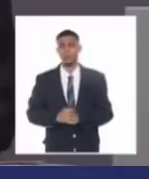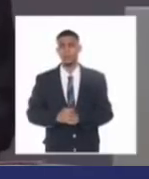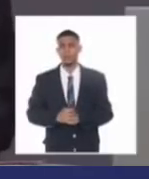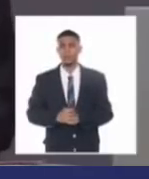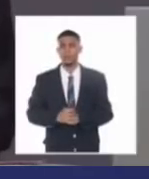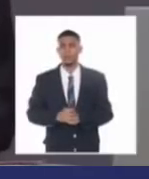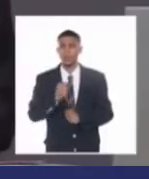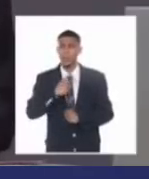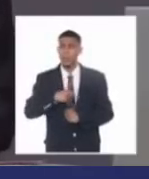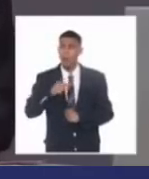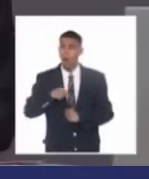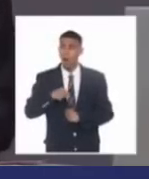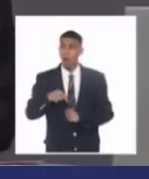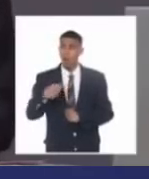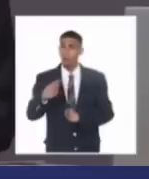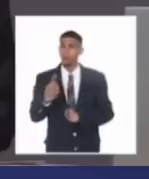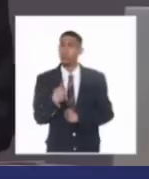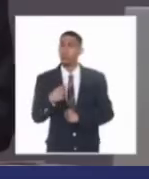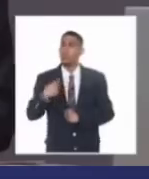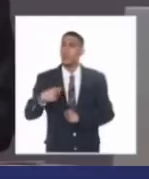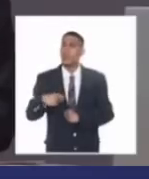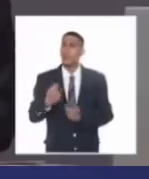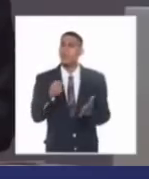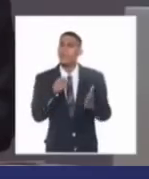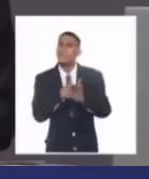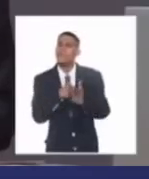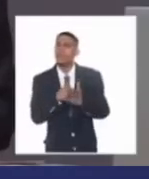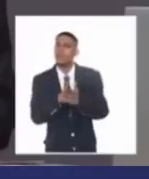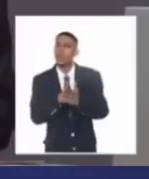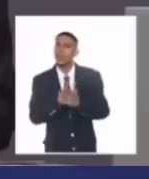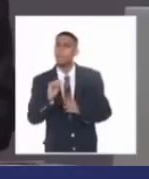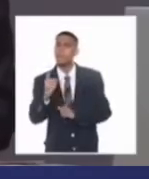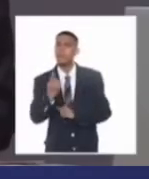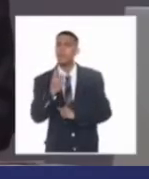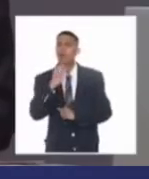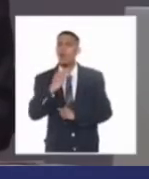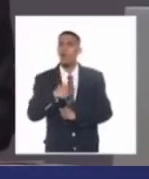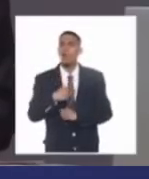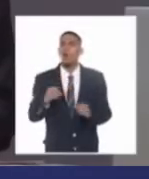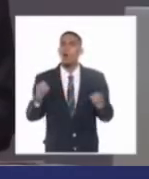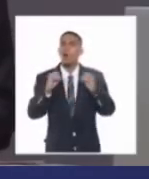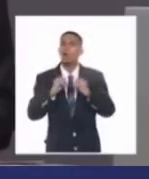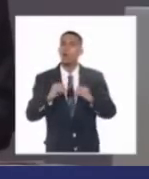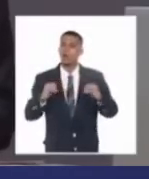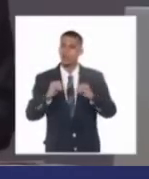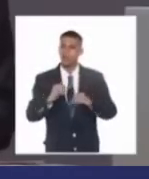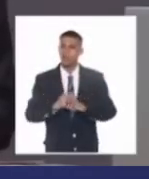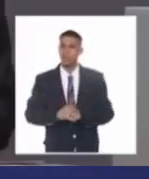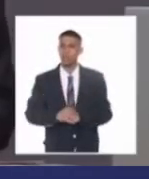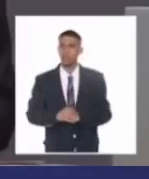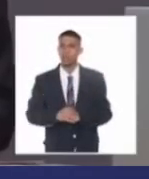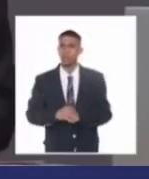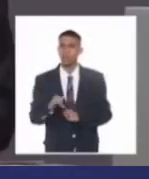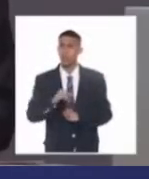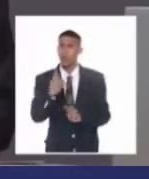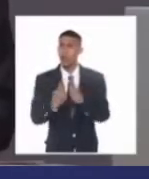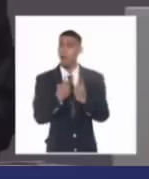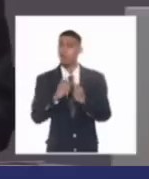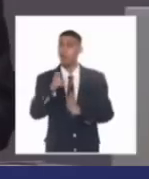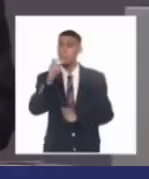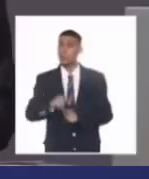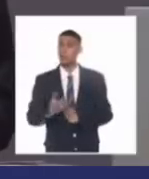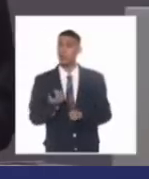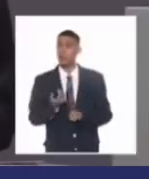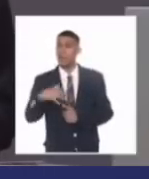mientras ordenamos lo otro hay que ir un enfrentamiento y es un enfrentamiento Contra quién contra los que abuso contra